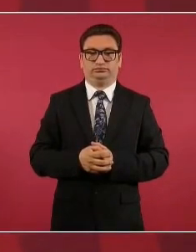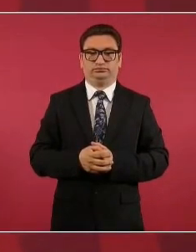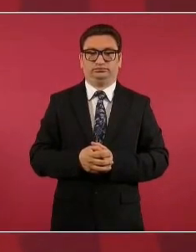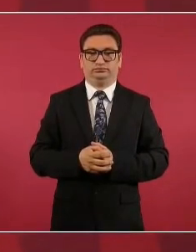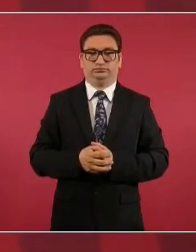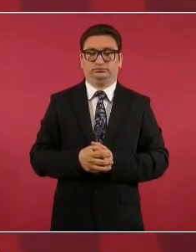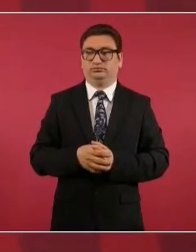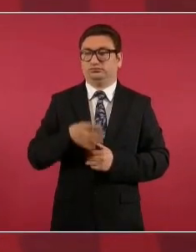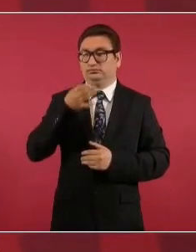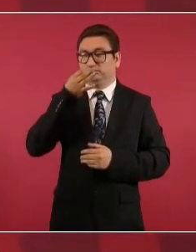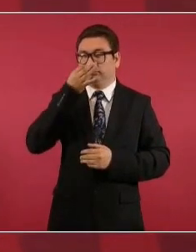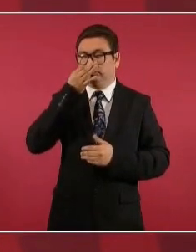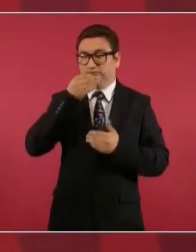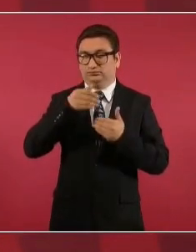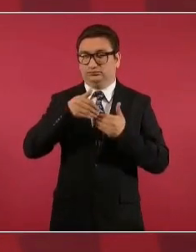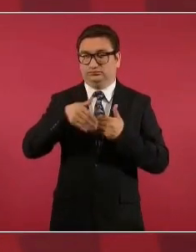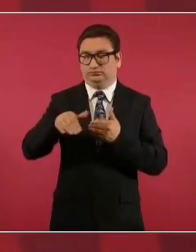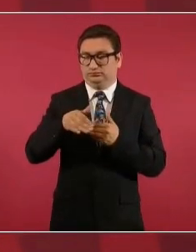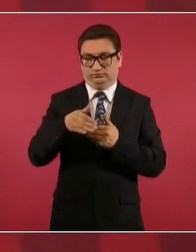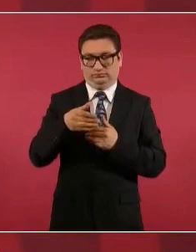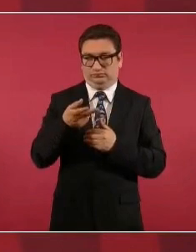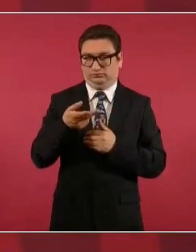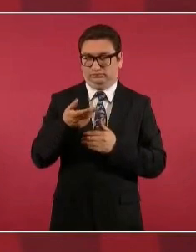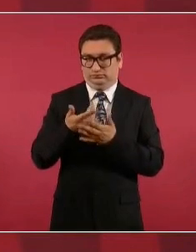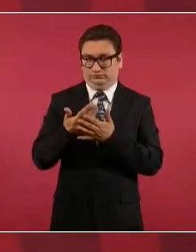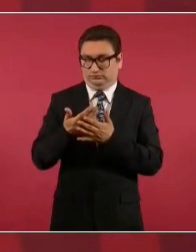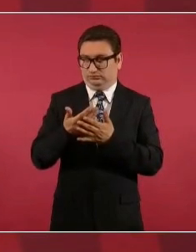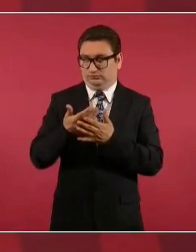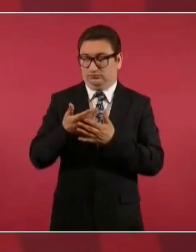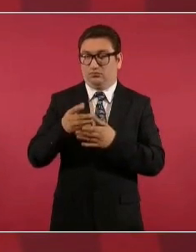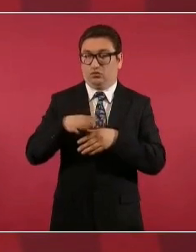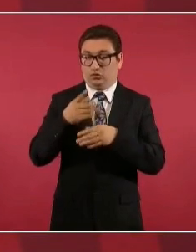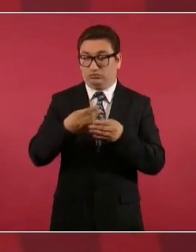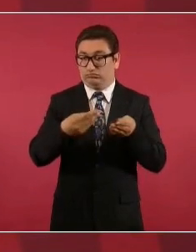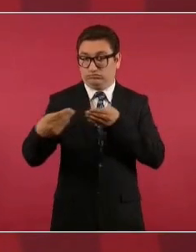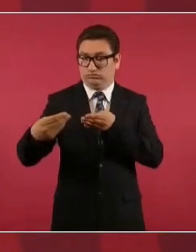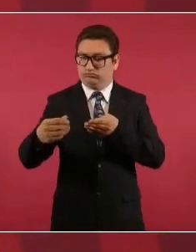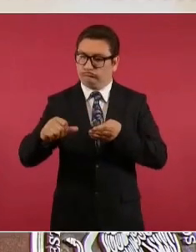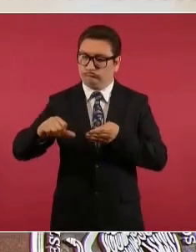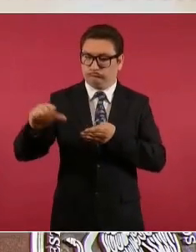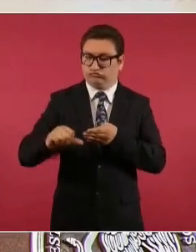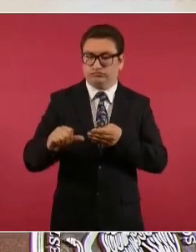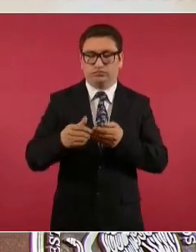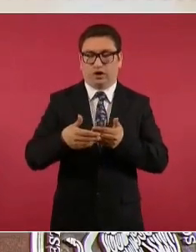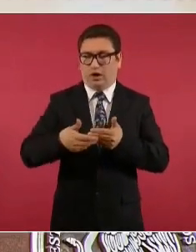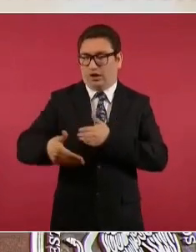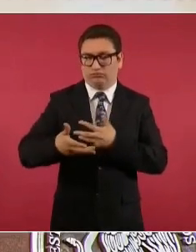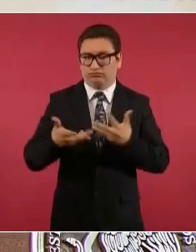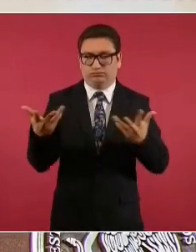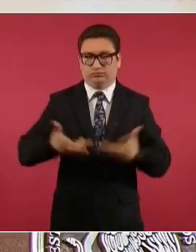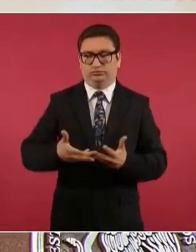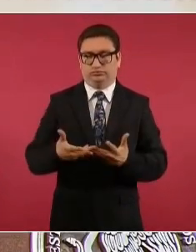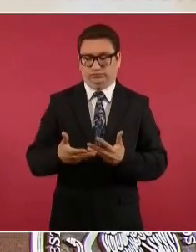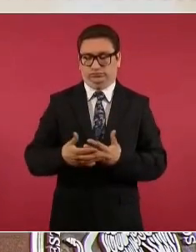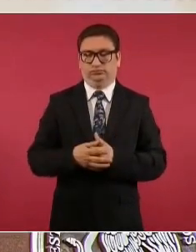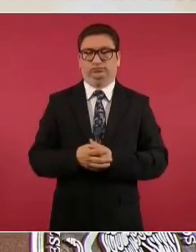en muy poco tiempo se actuó a partir del informe.